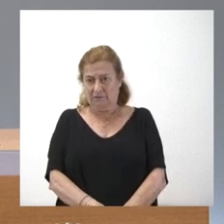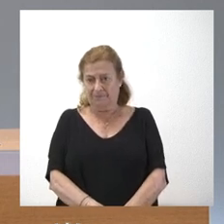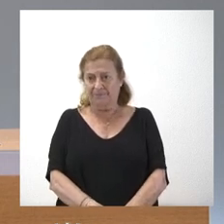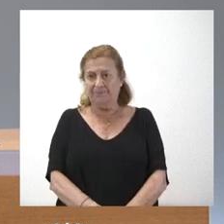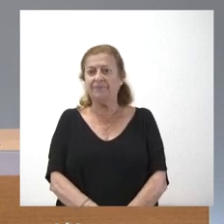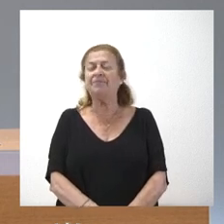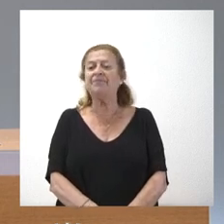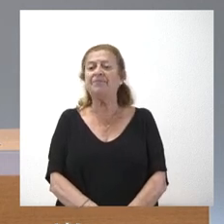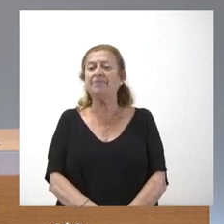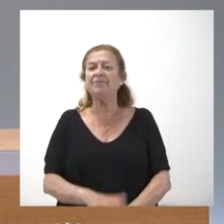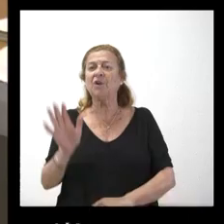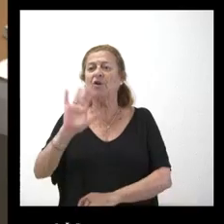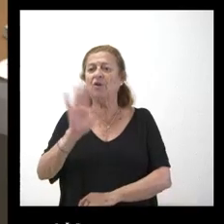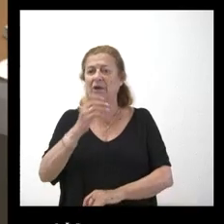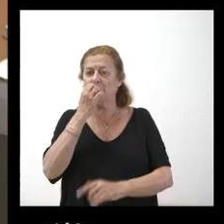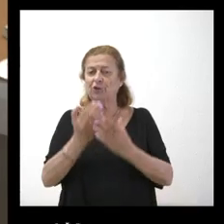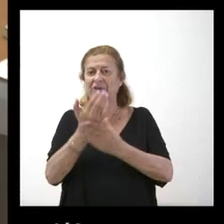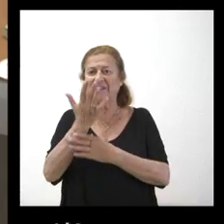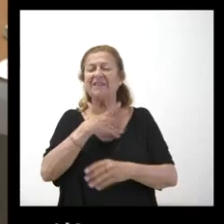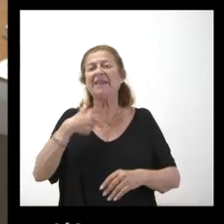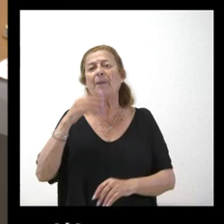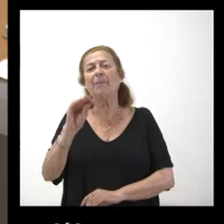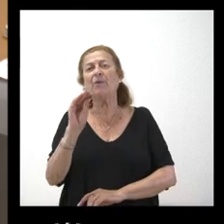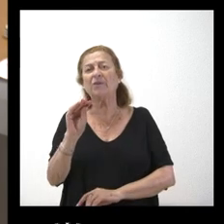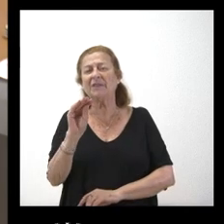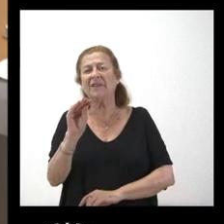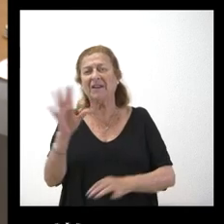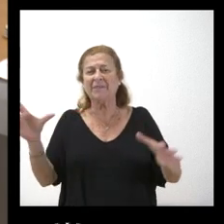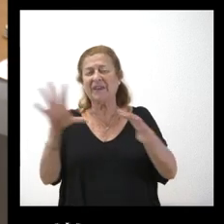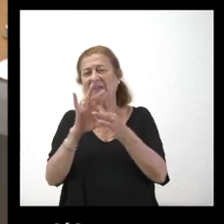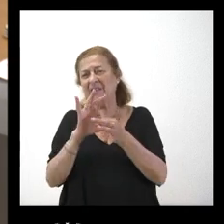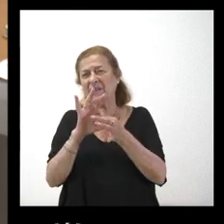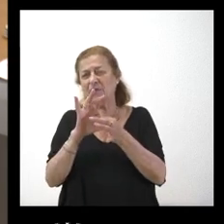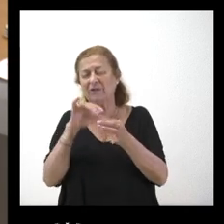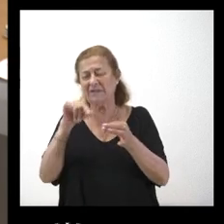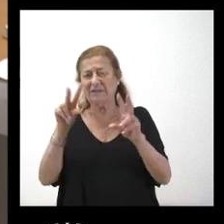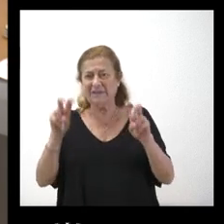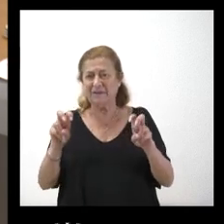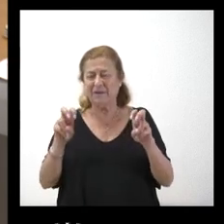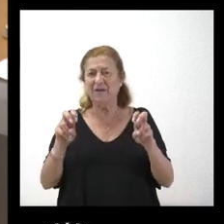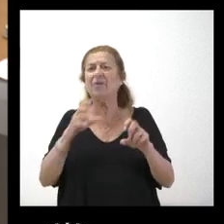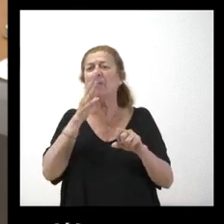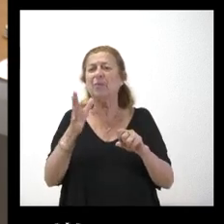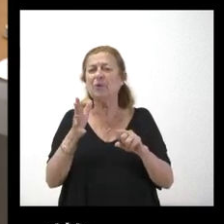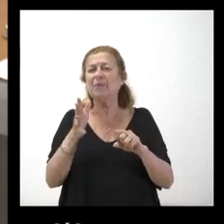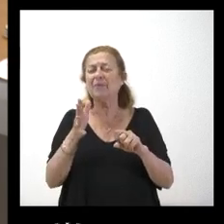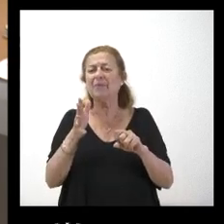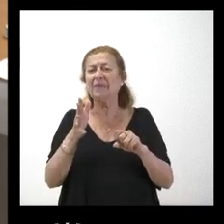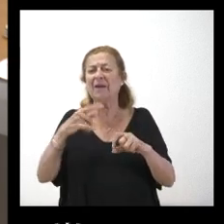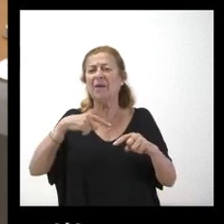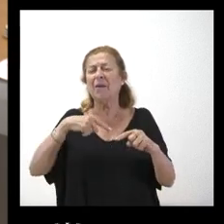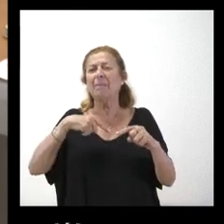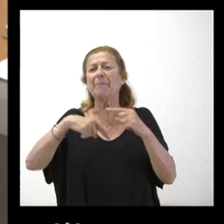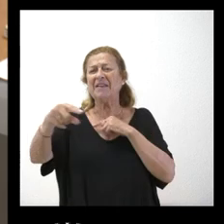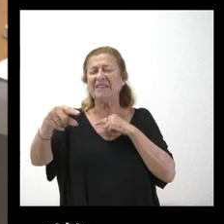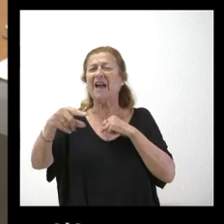ustedes Hola Buenos días Quería preguntarle en relación a a este asunto por el el mensaje que ha